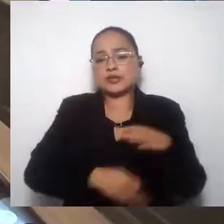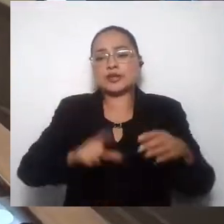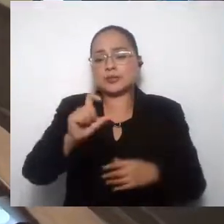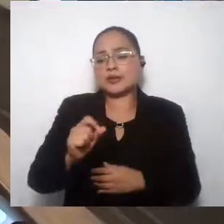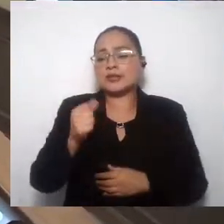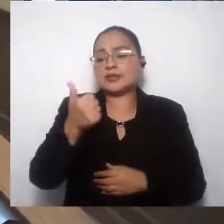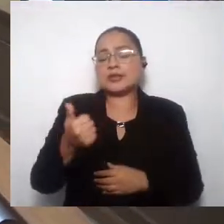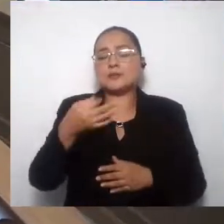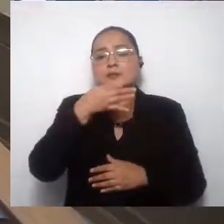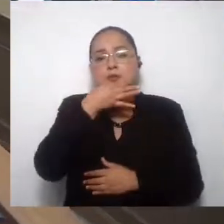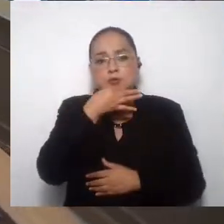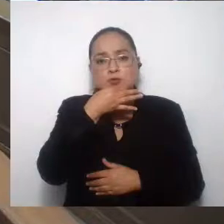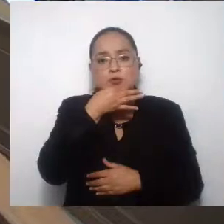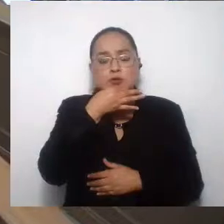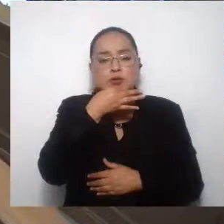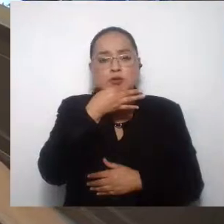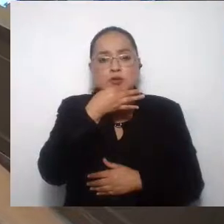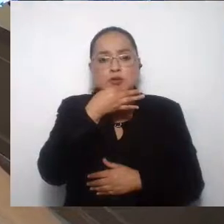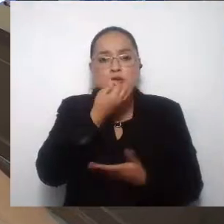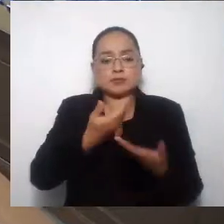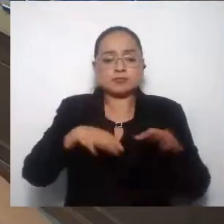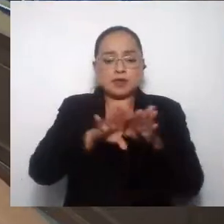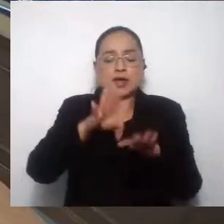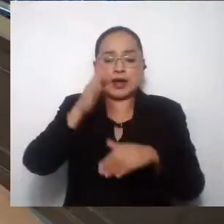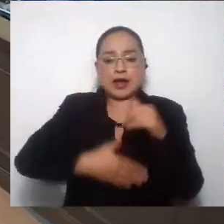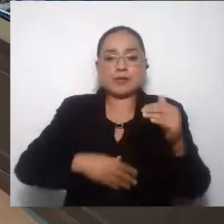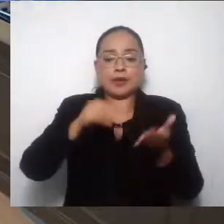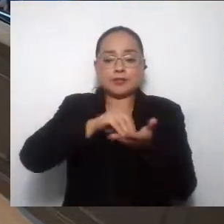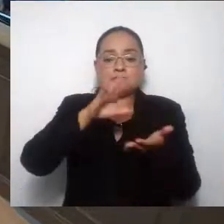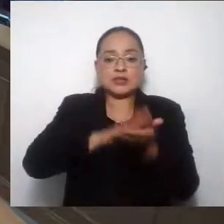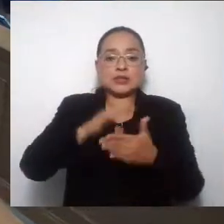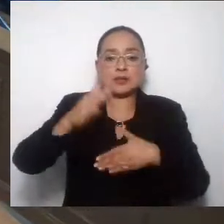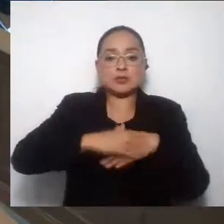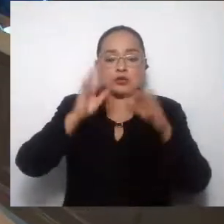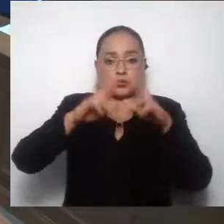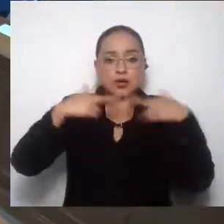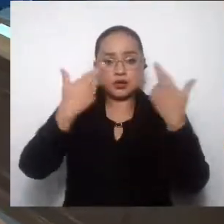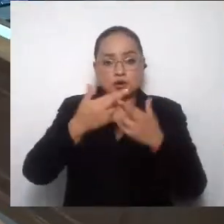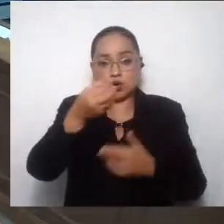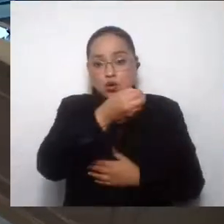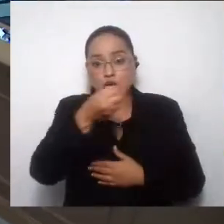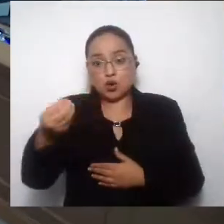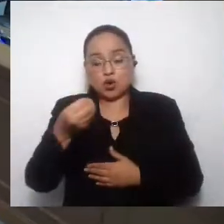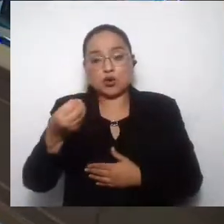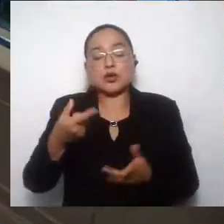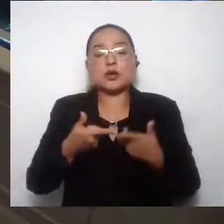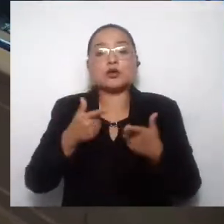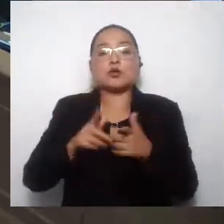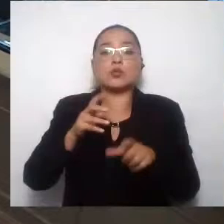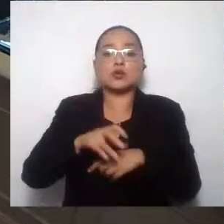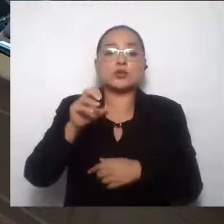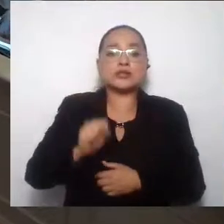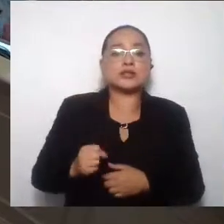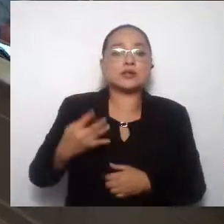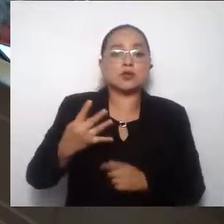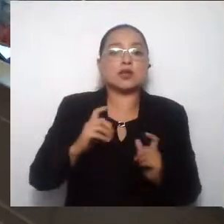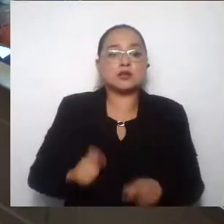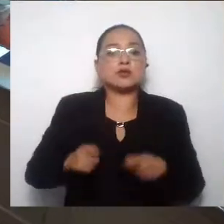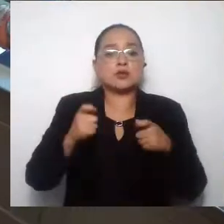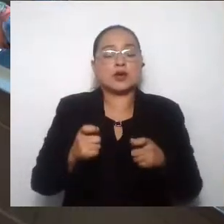14:25 horas y se cita a las diputadas y a los diputados integrantes de la 64ª legislatura a